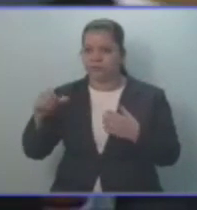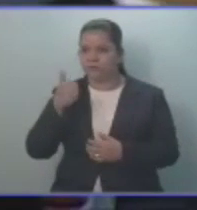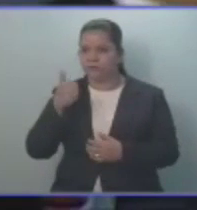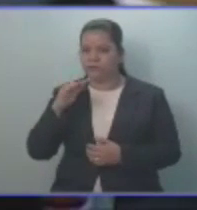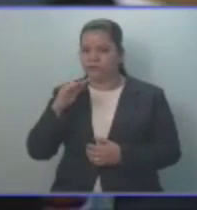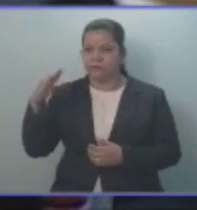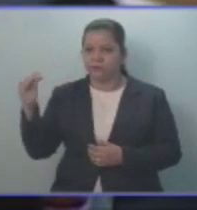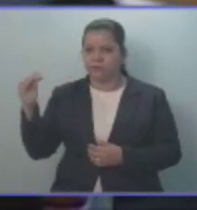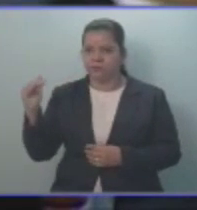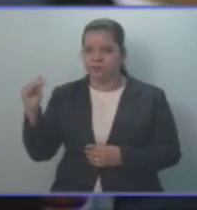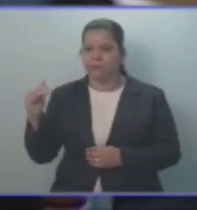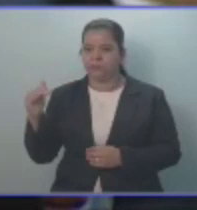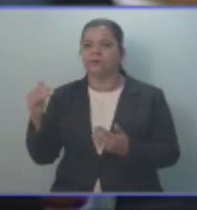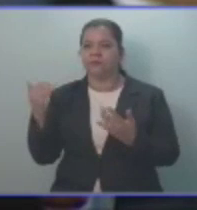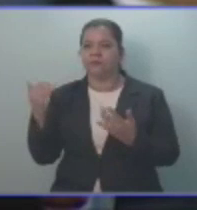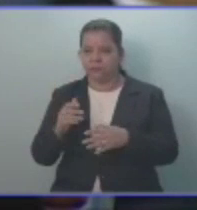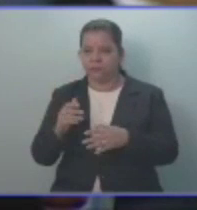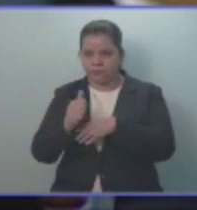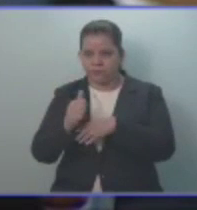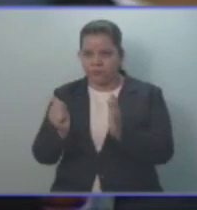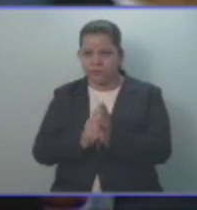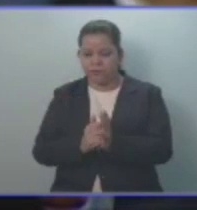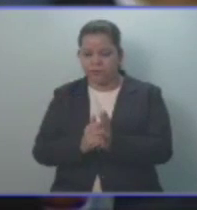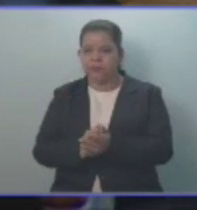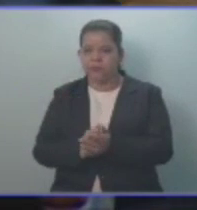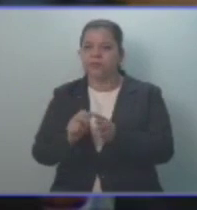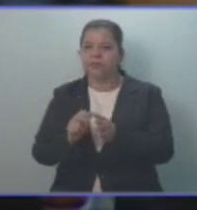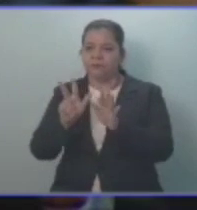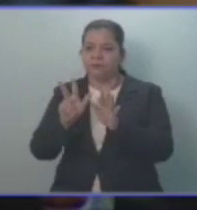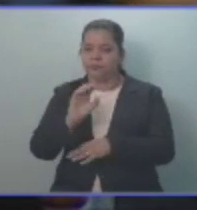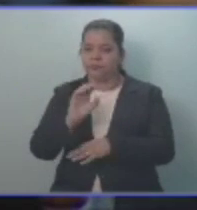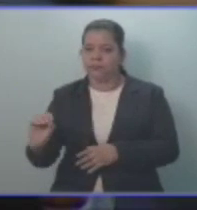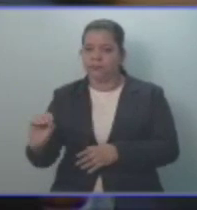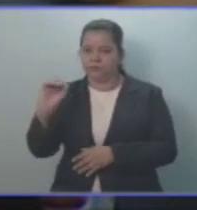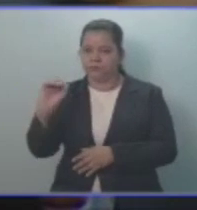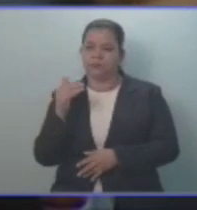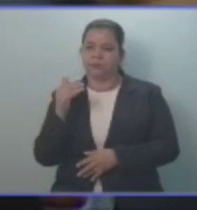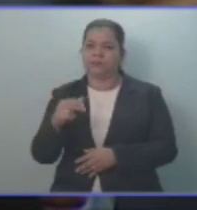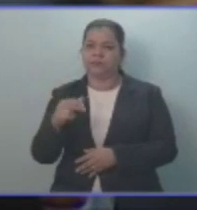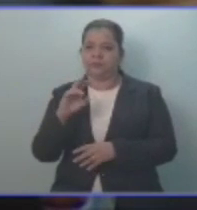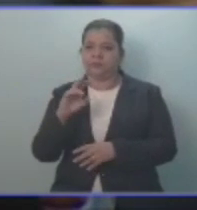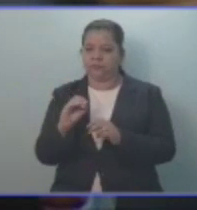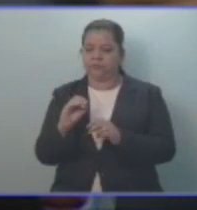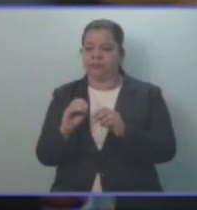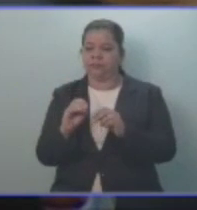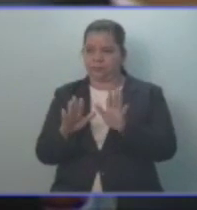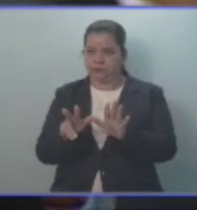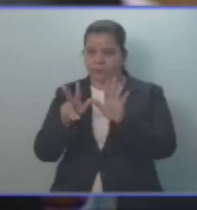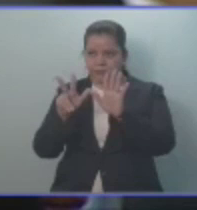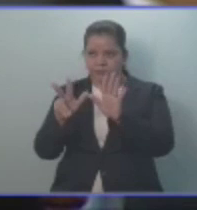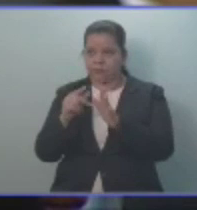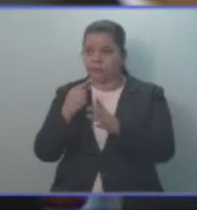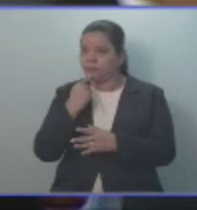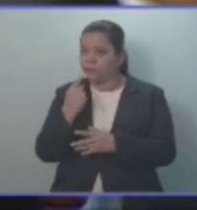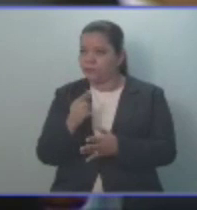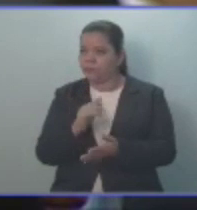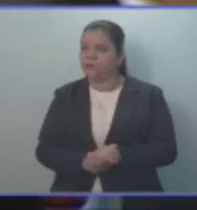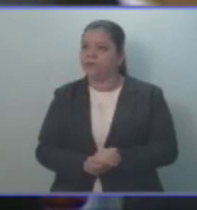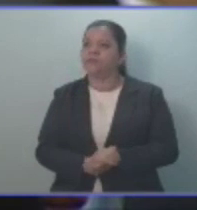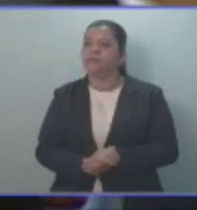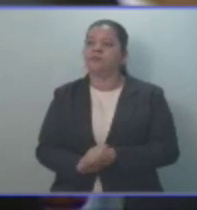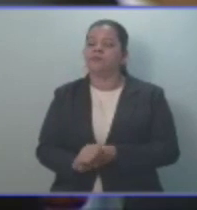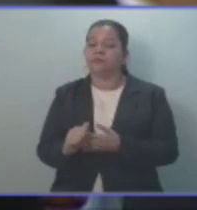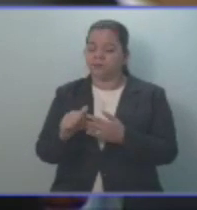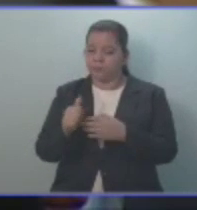Exterior. Palacio Legislativo, San Salvador, 8 de octubre 2018. Señores secretarios de la Asamblea